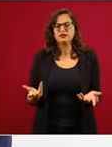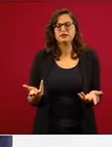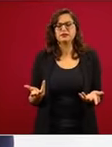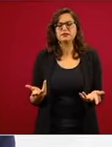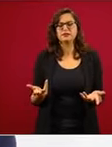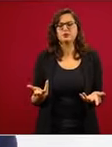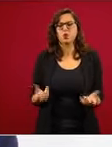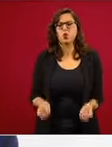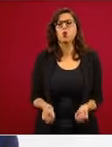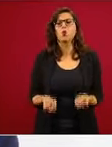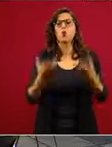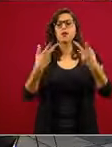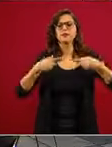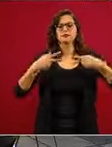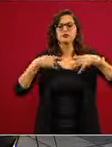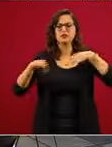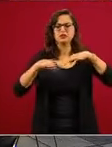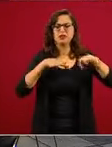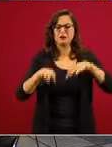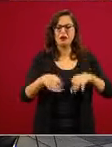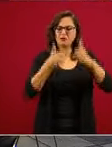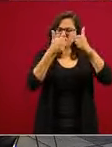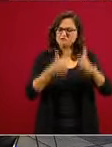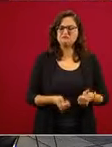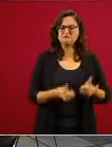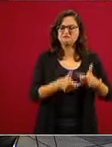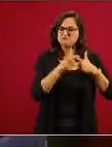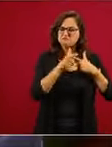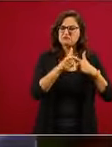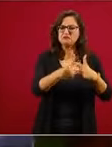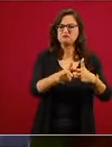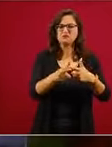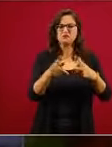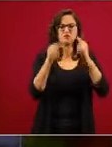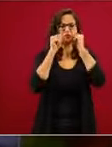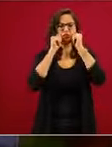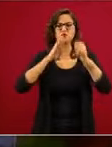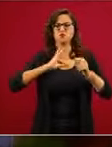se mantuvieron a pesar de la pandemia?